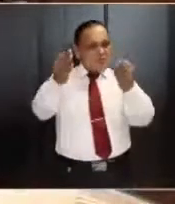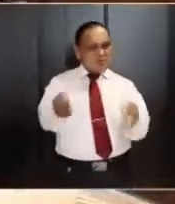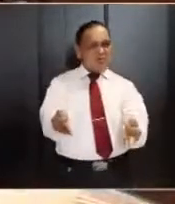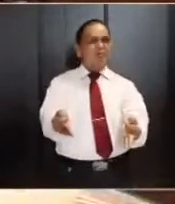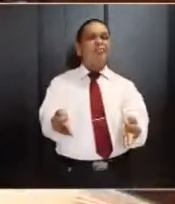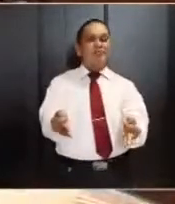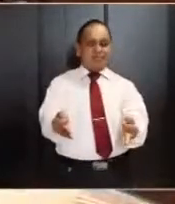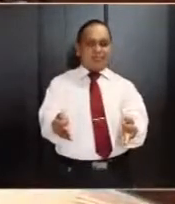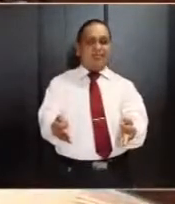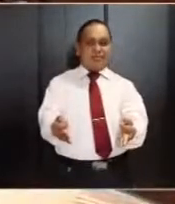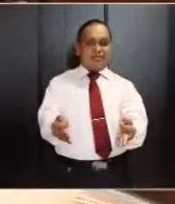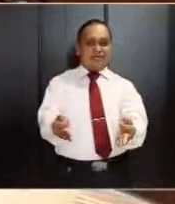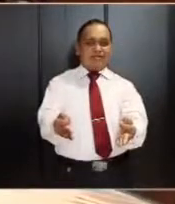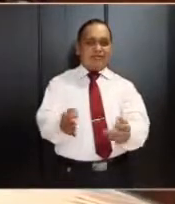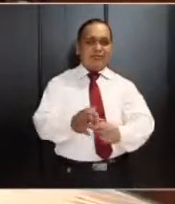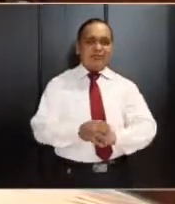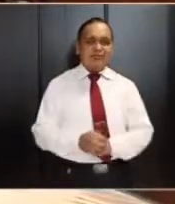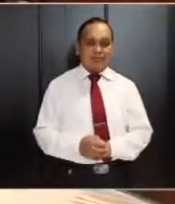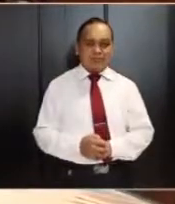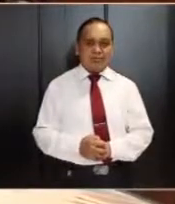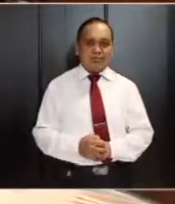Sí, era necesario.